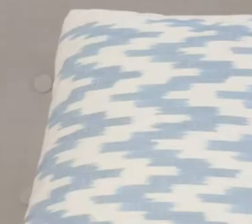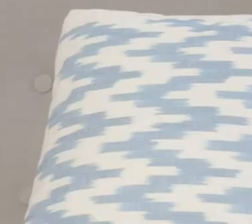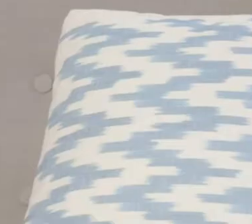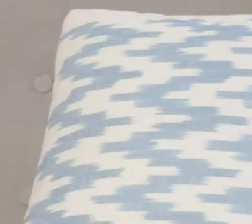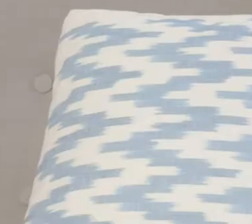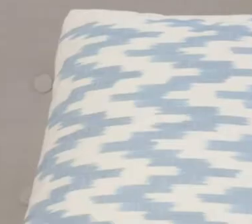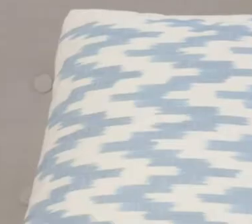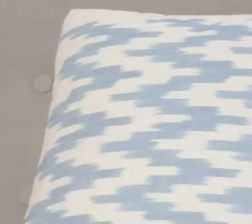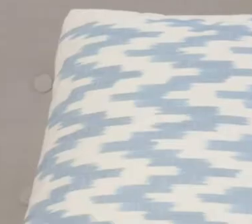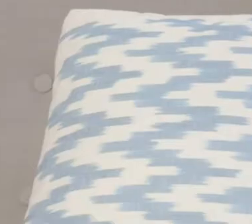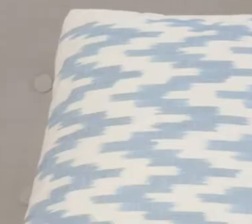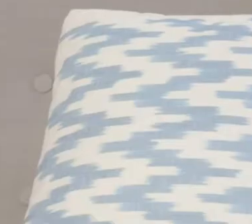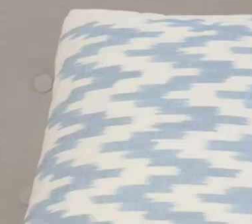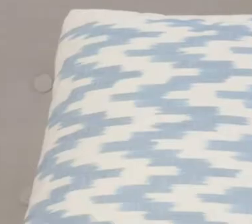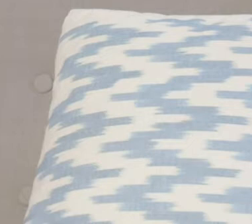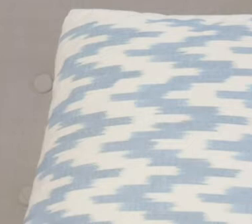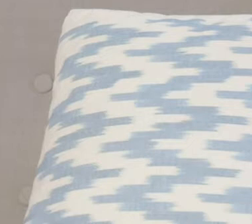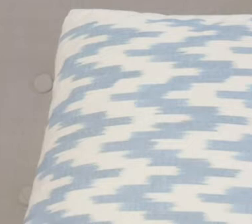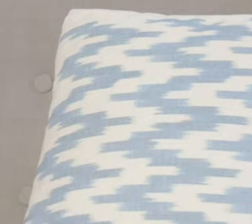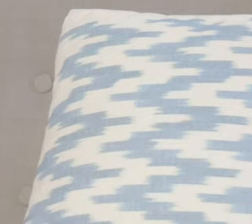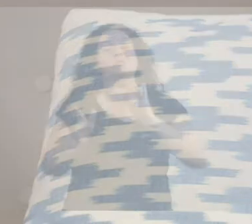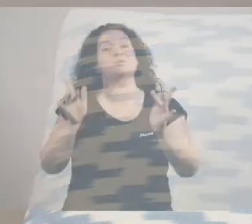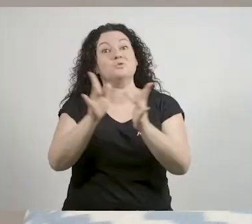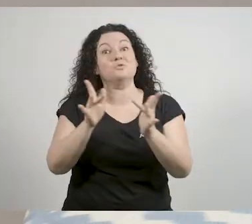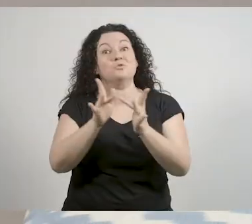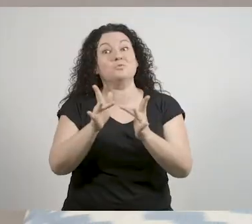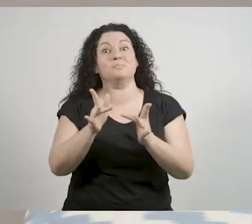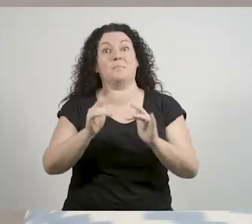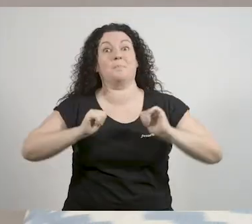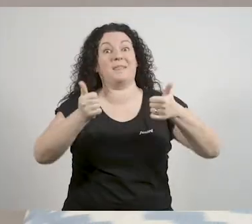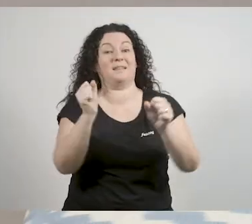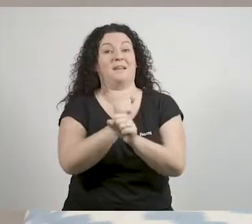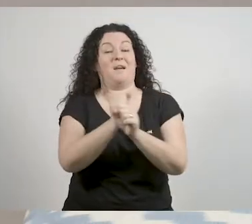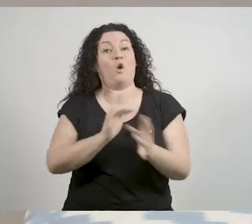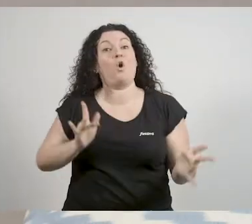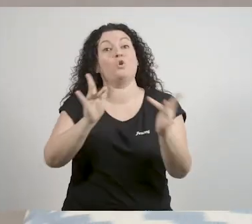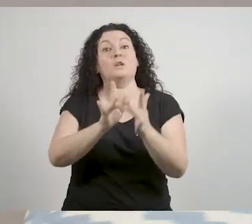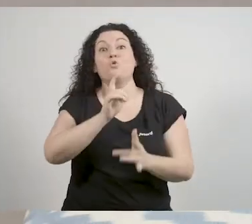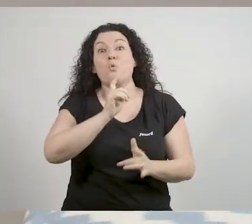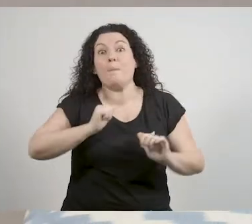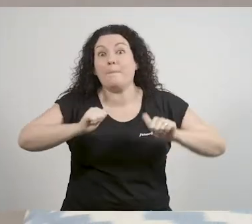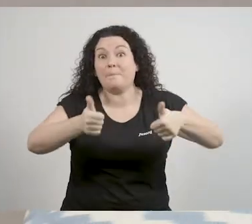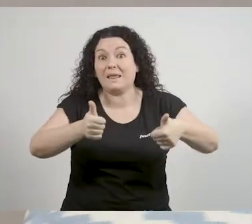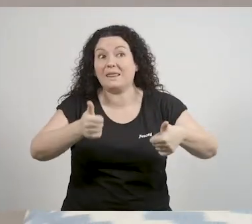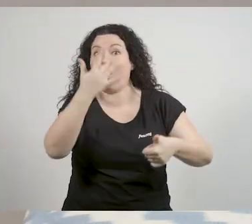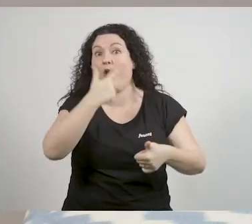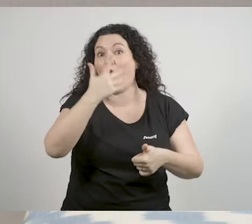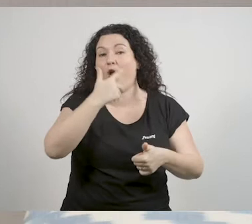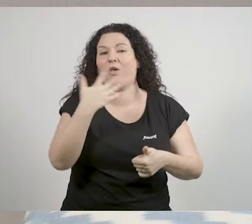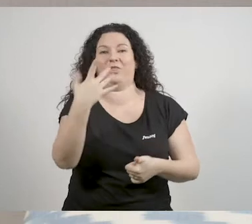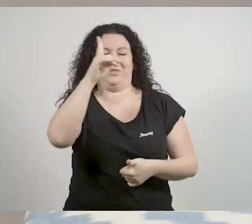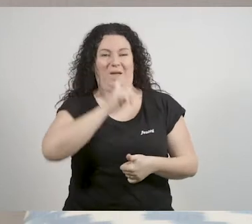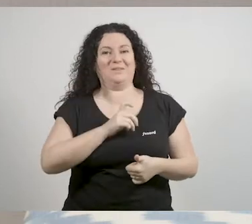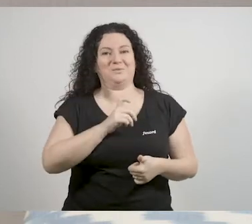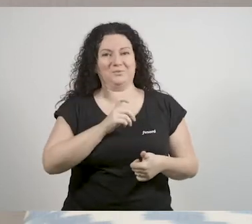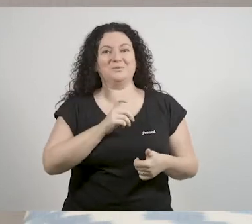Mi primera toma de contacto realmente con el oficio fue cuando tenía 7 años, que mi padre los días que más trabajo